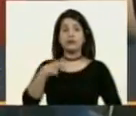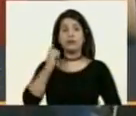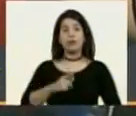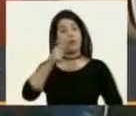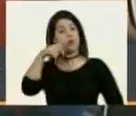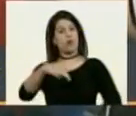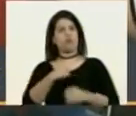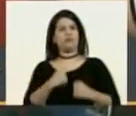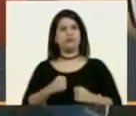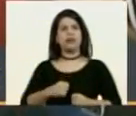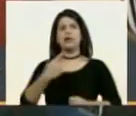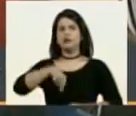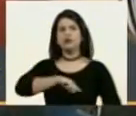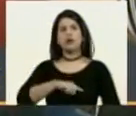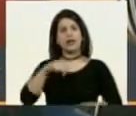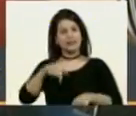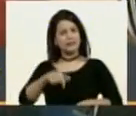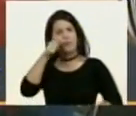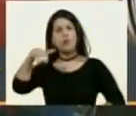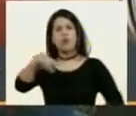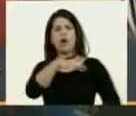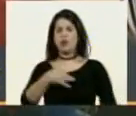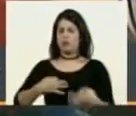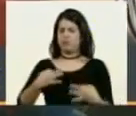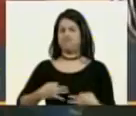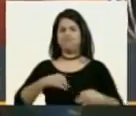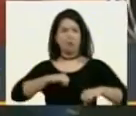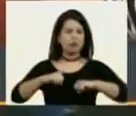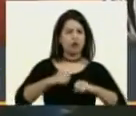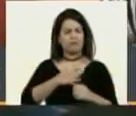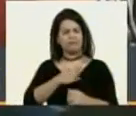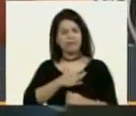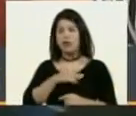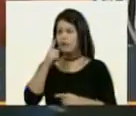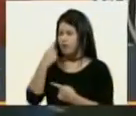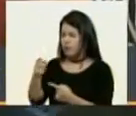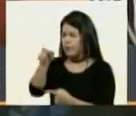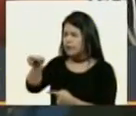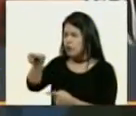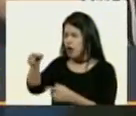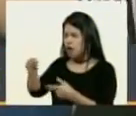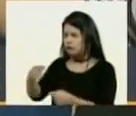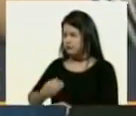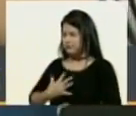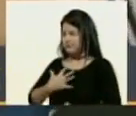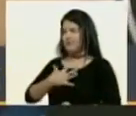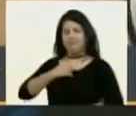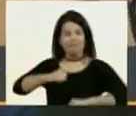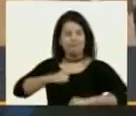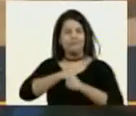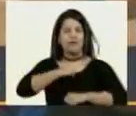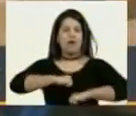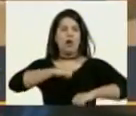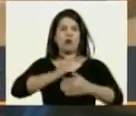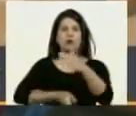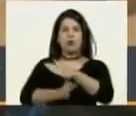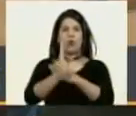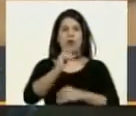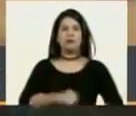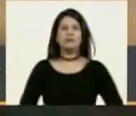La dignidad de un pueblo es el motor fundamental, es el combustible que debe mover a un revolucionario y una revolucionaria.